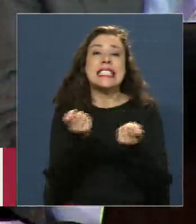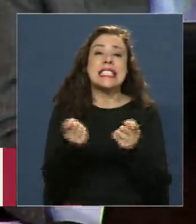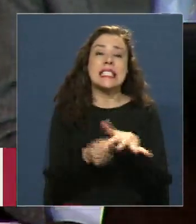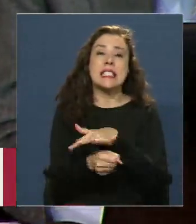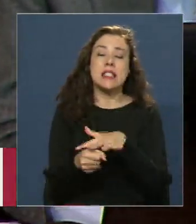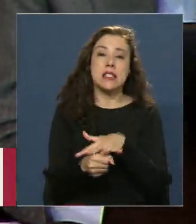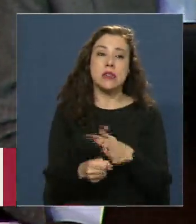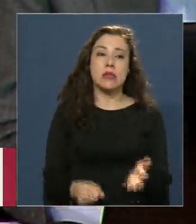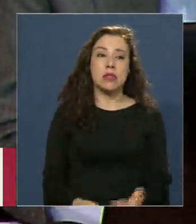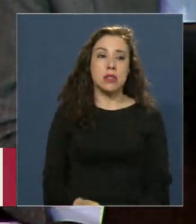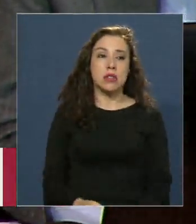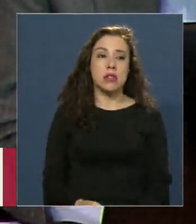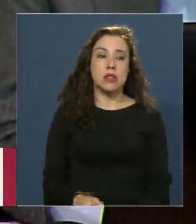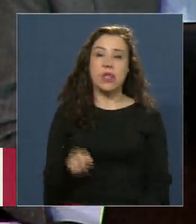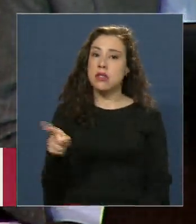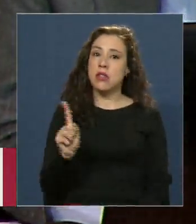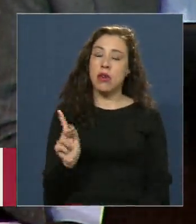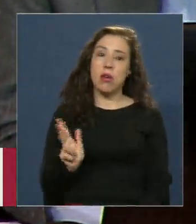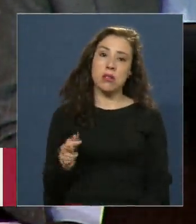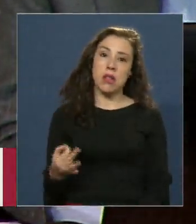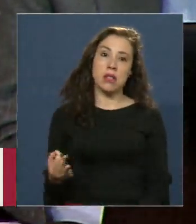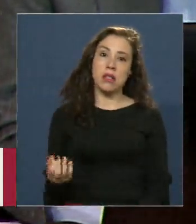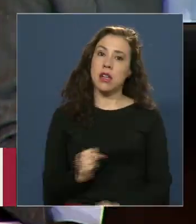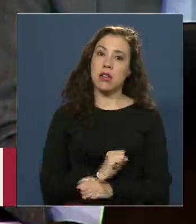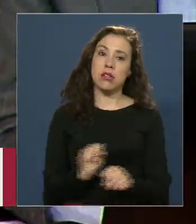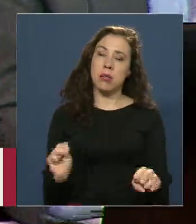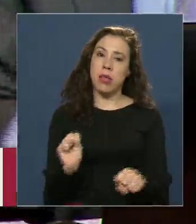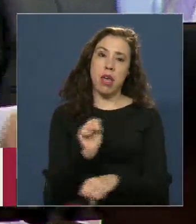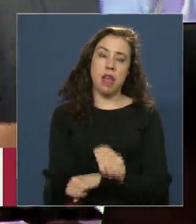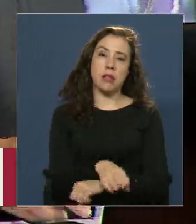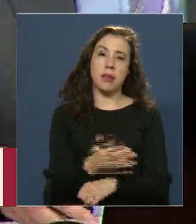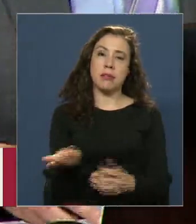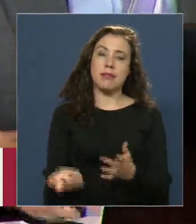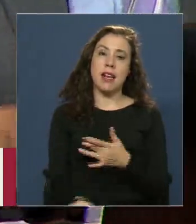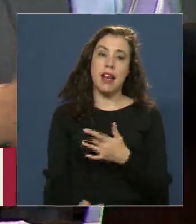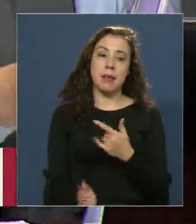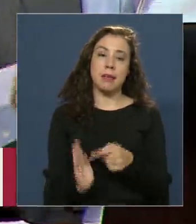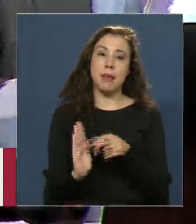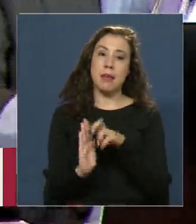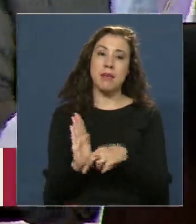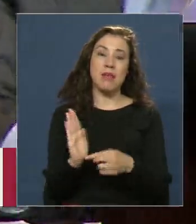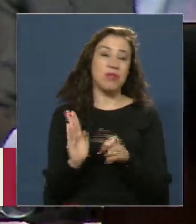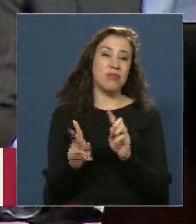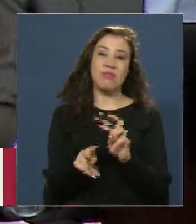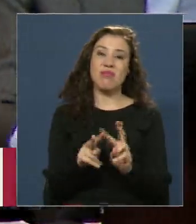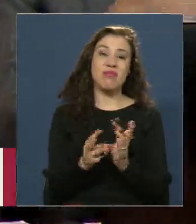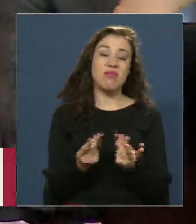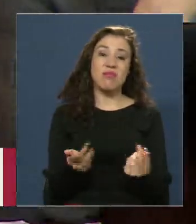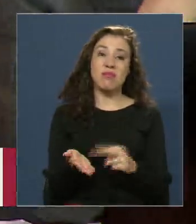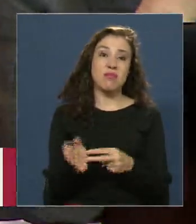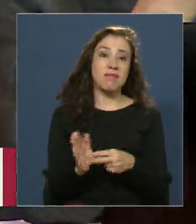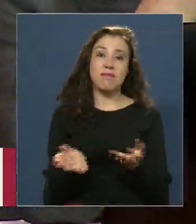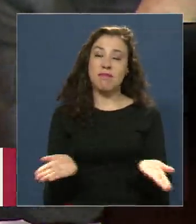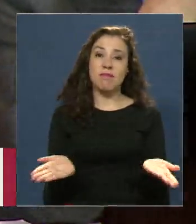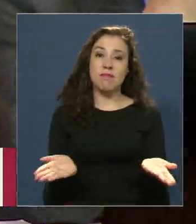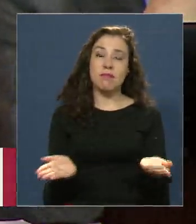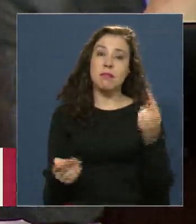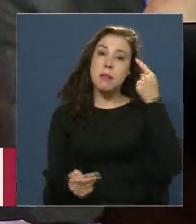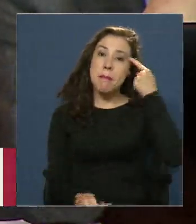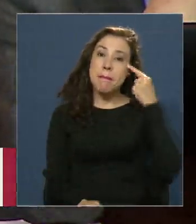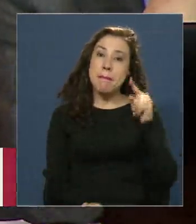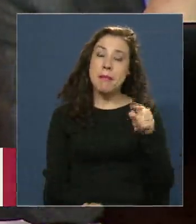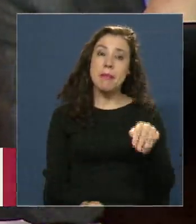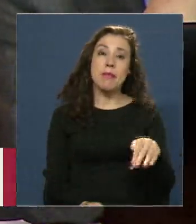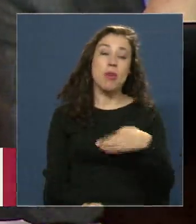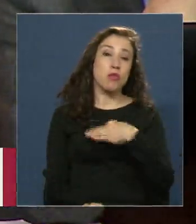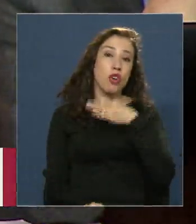señor presidente, es indigno, es inaceptable. Lamentablemente, este proyecto no soluciona esos problemas, pero tal como